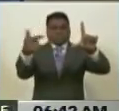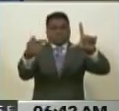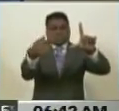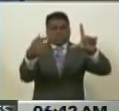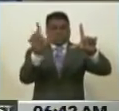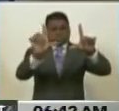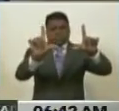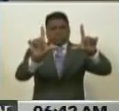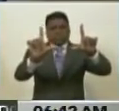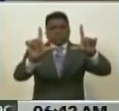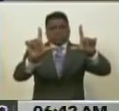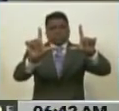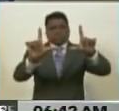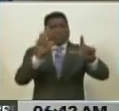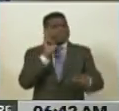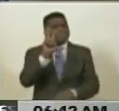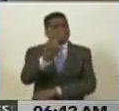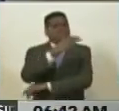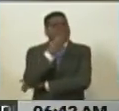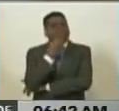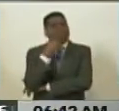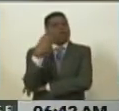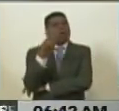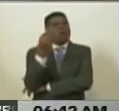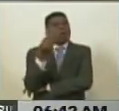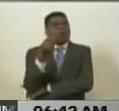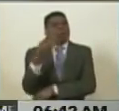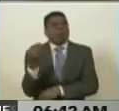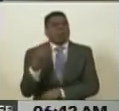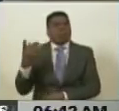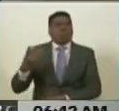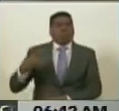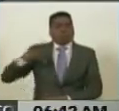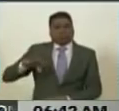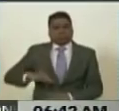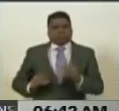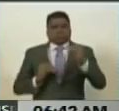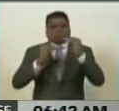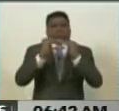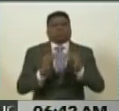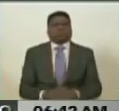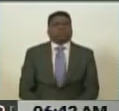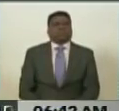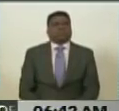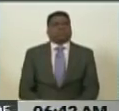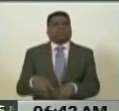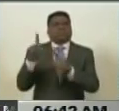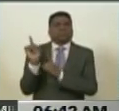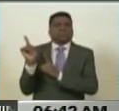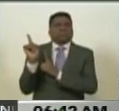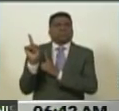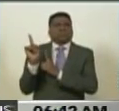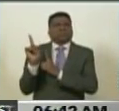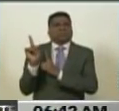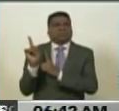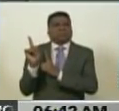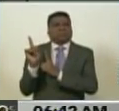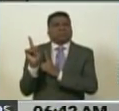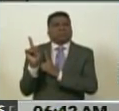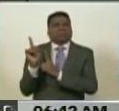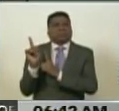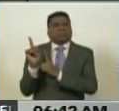para poder ver cómo se ha comportado el el crecimiento del ingreso integral de los trabajadores venezolanos.